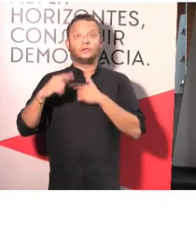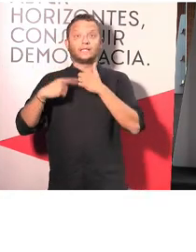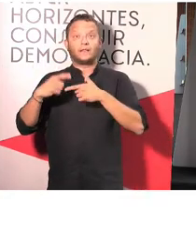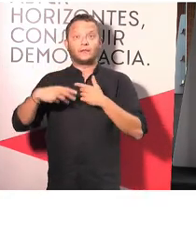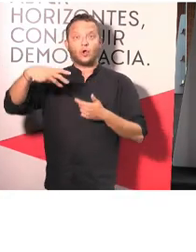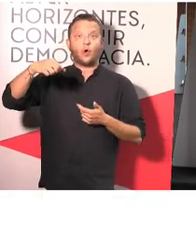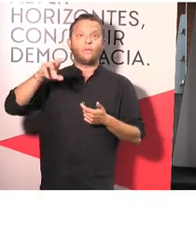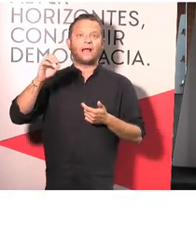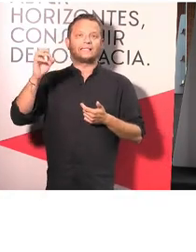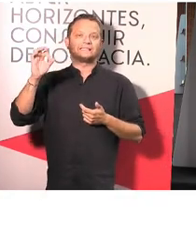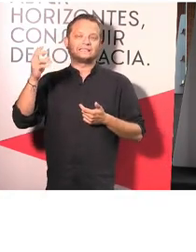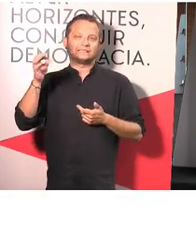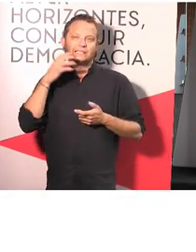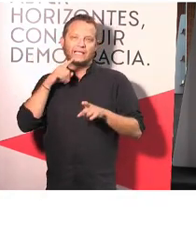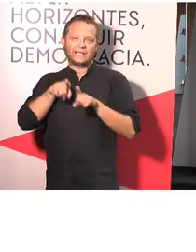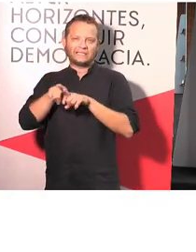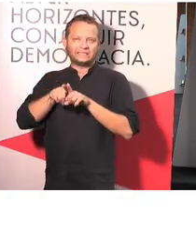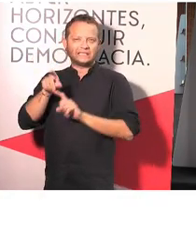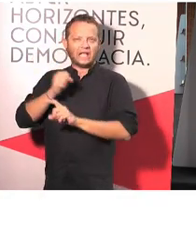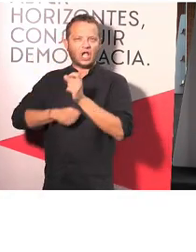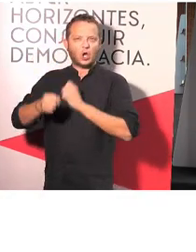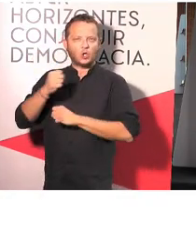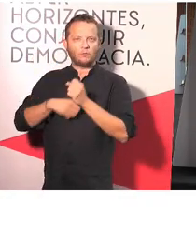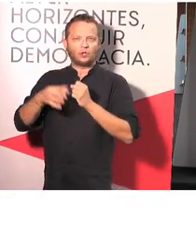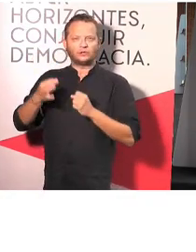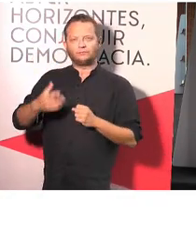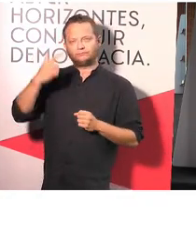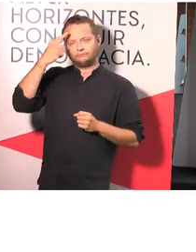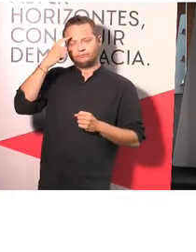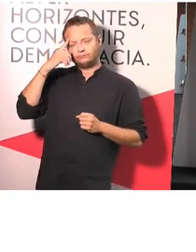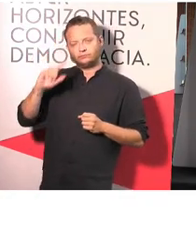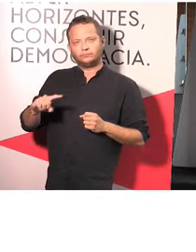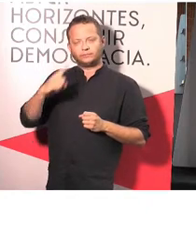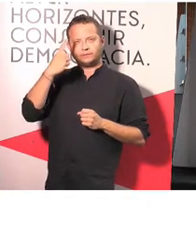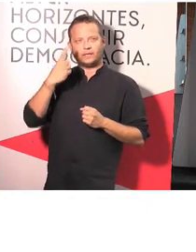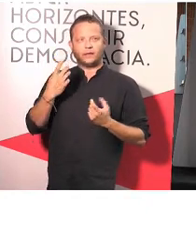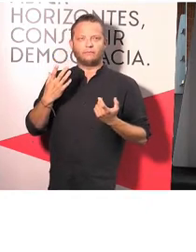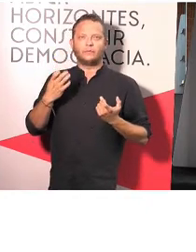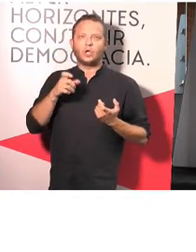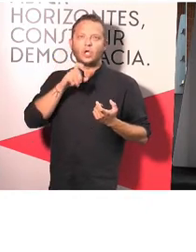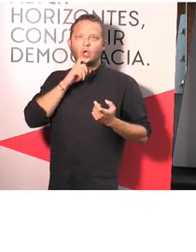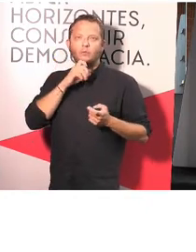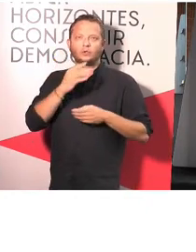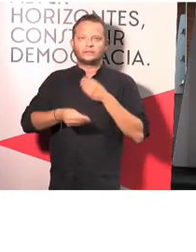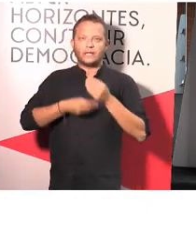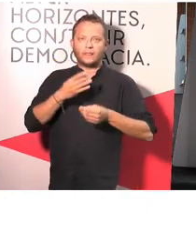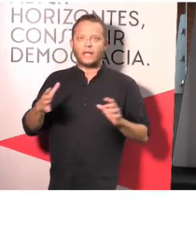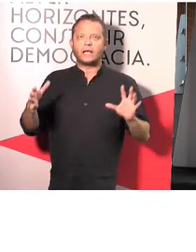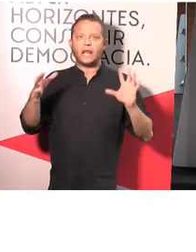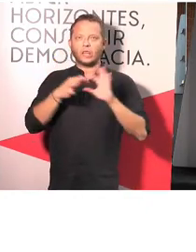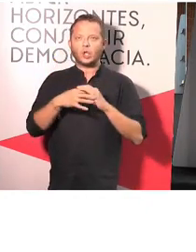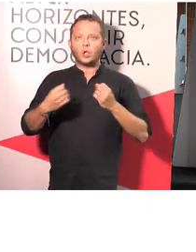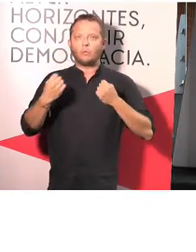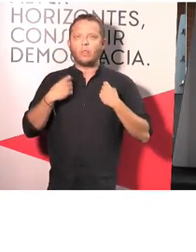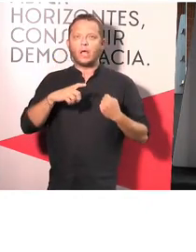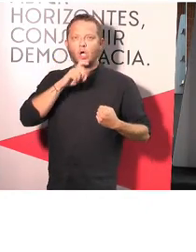marxista en general, en toda la crítica económica, se tiene mucho en cuenta la primera dimensión, el tema de cómo se establecen las relaciones de